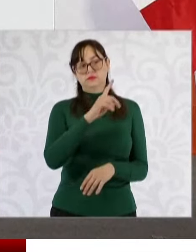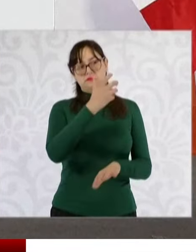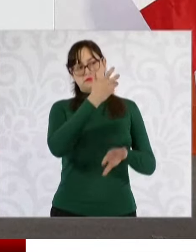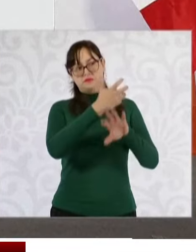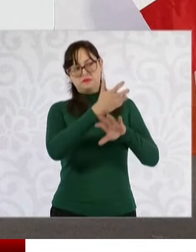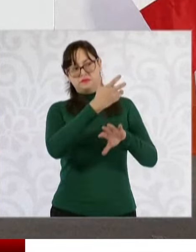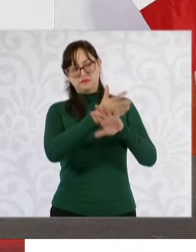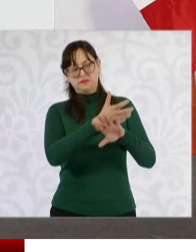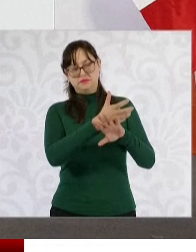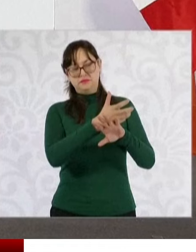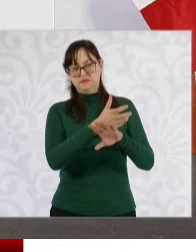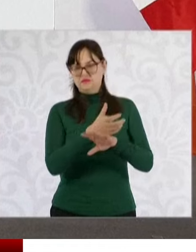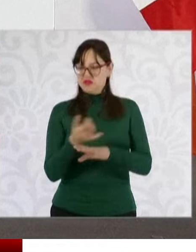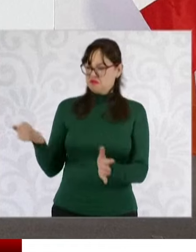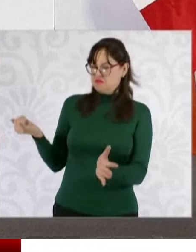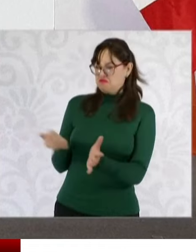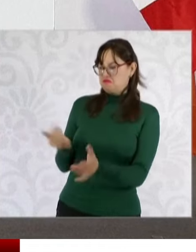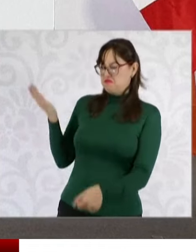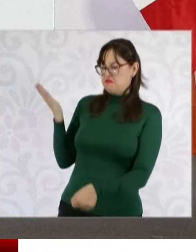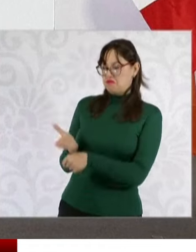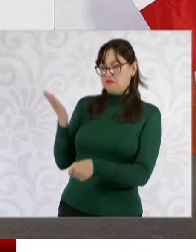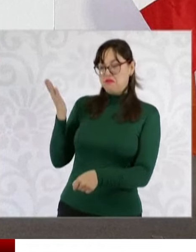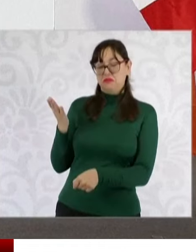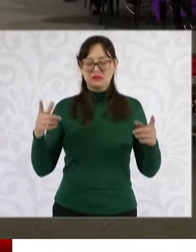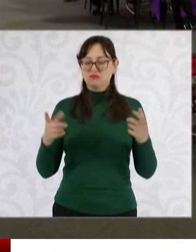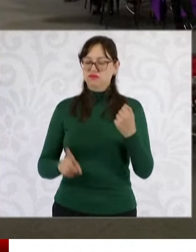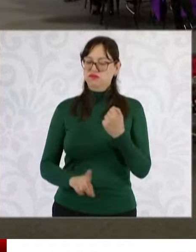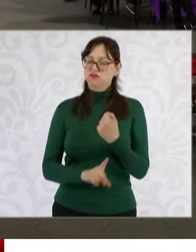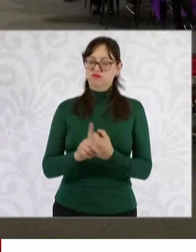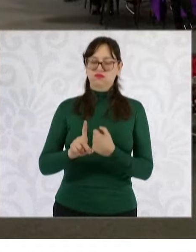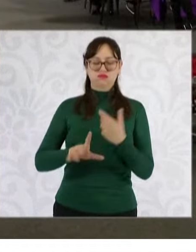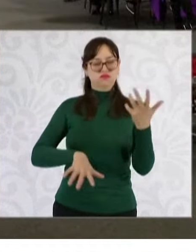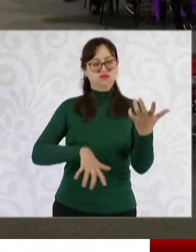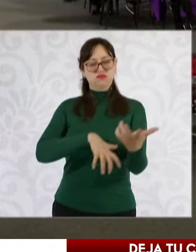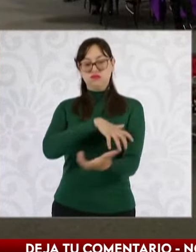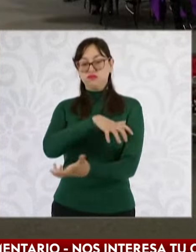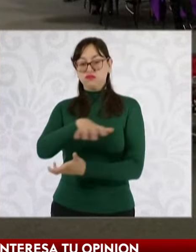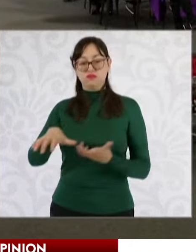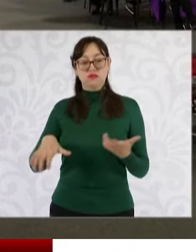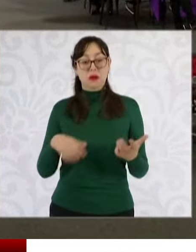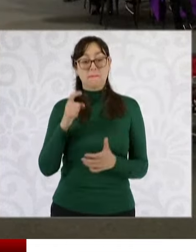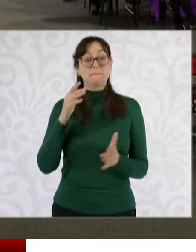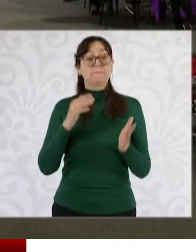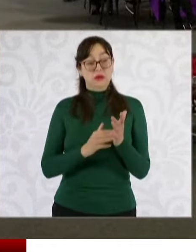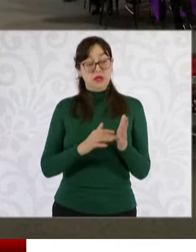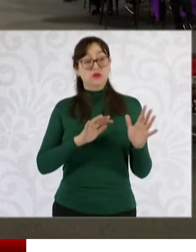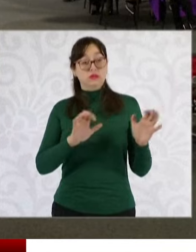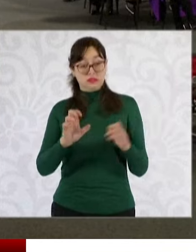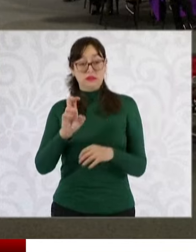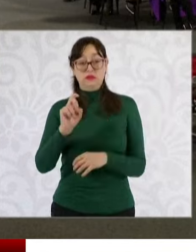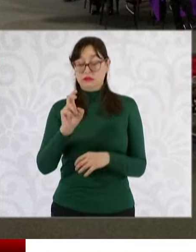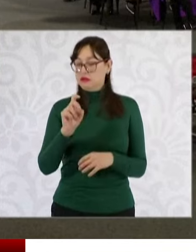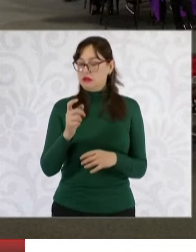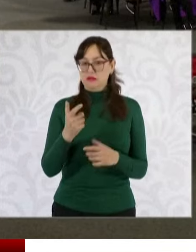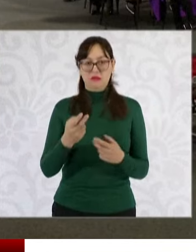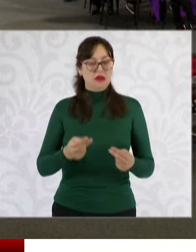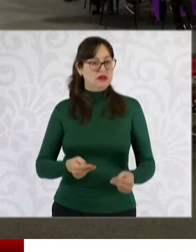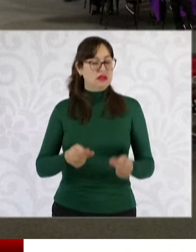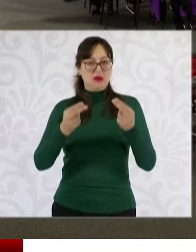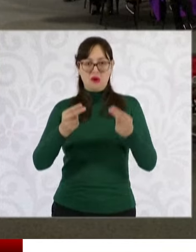México es el principal socio comercial de Estados Unidos, a donde envía poco más del 80% de sus exportaciones.